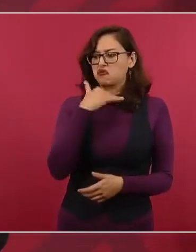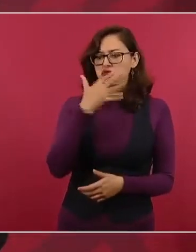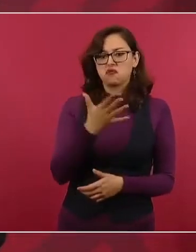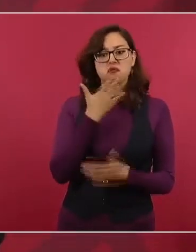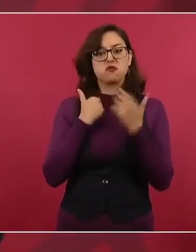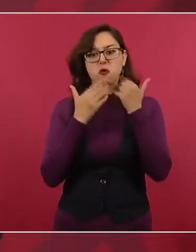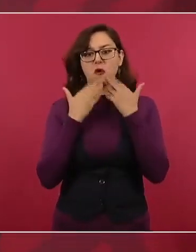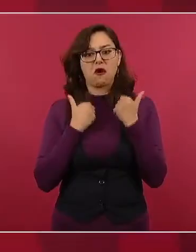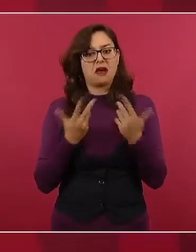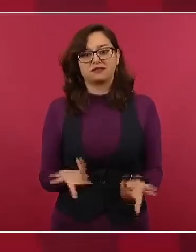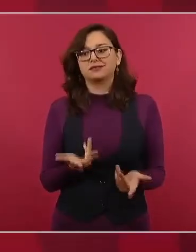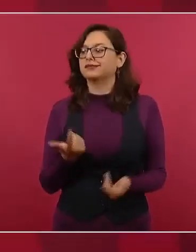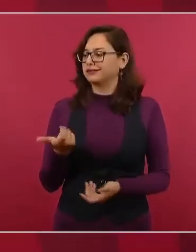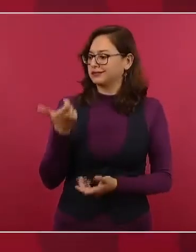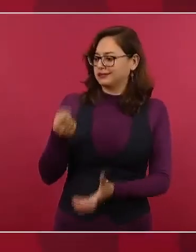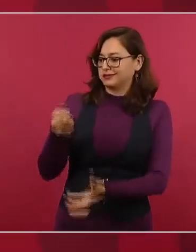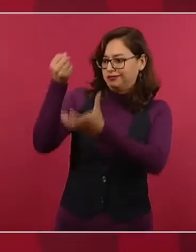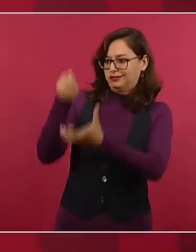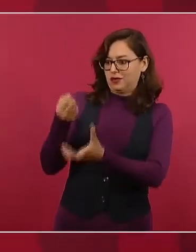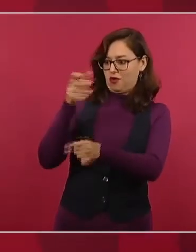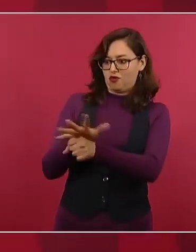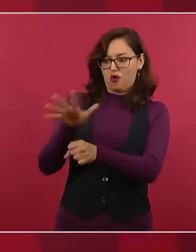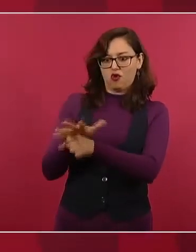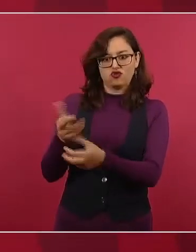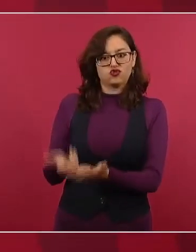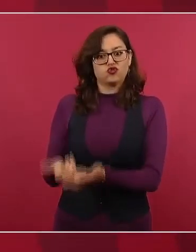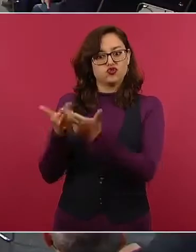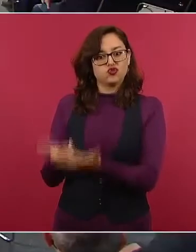nos alcanza el presupuesto.